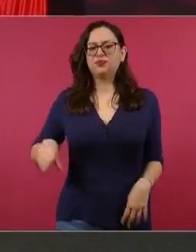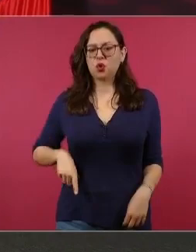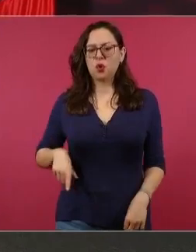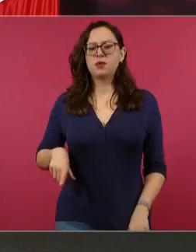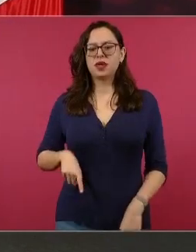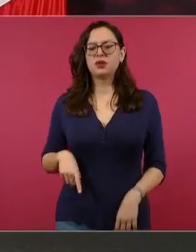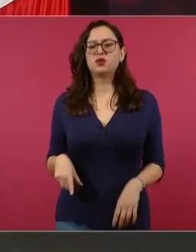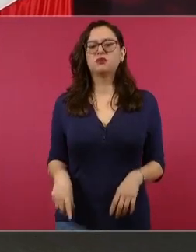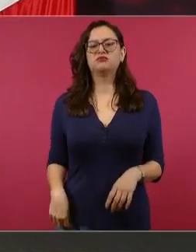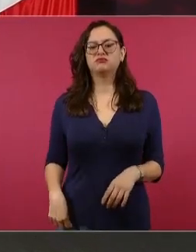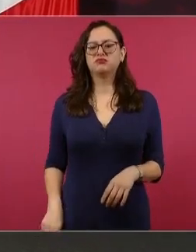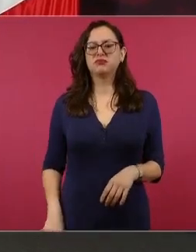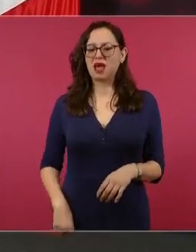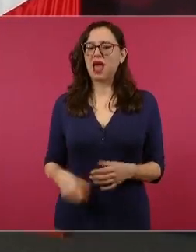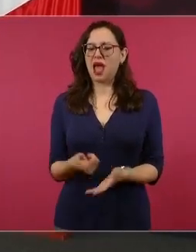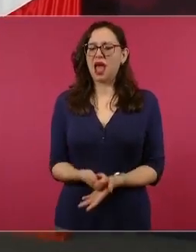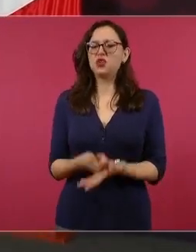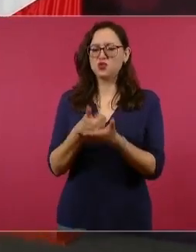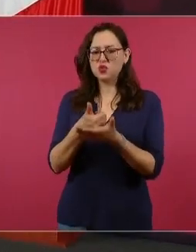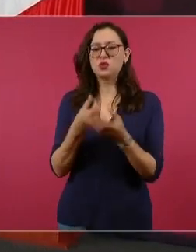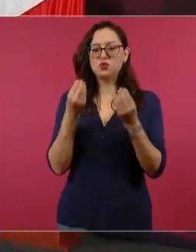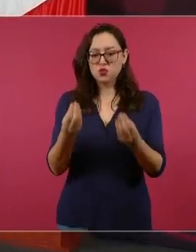no hay un viraje